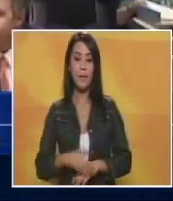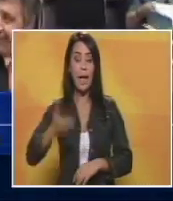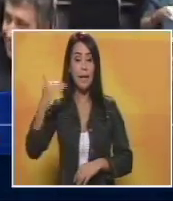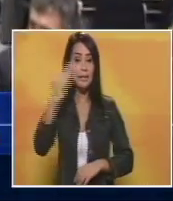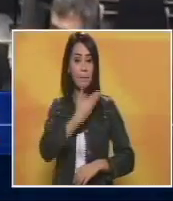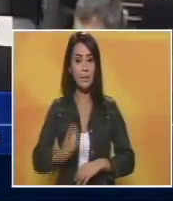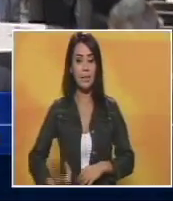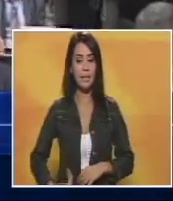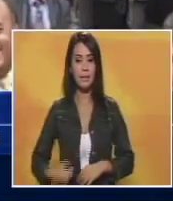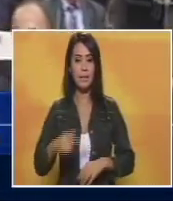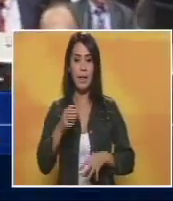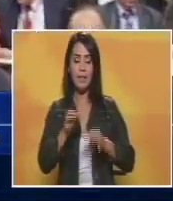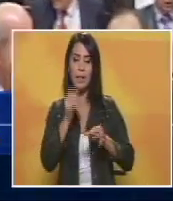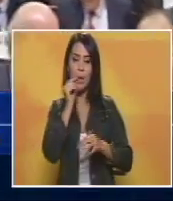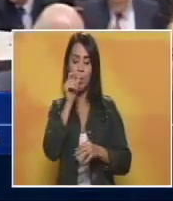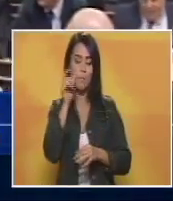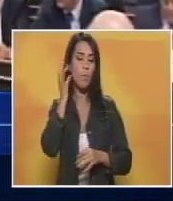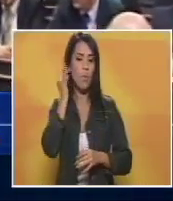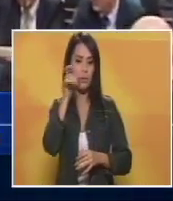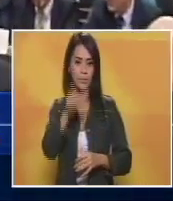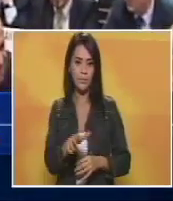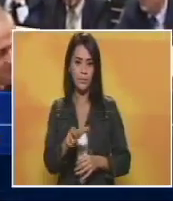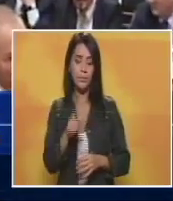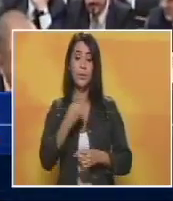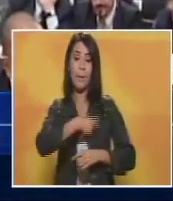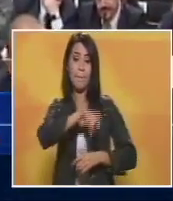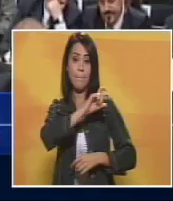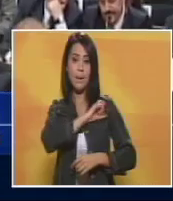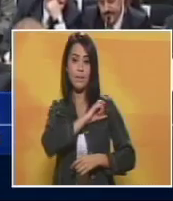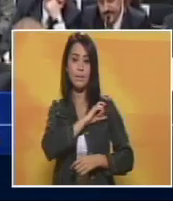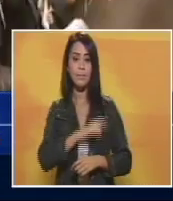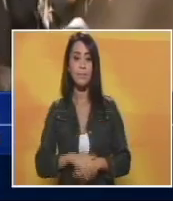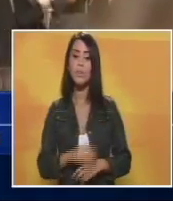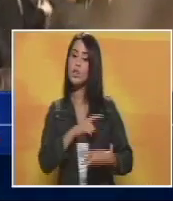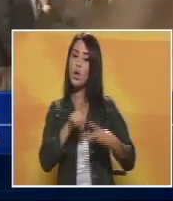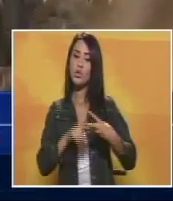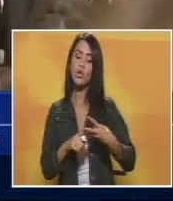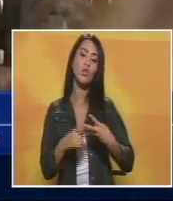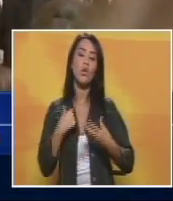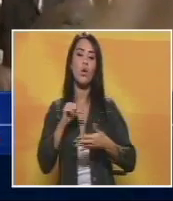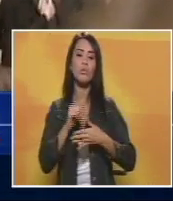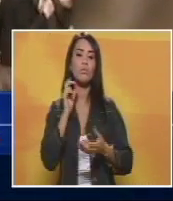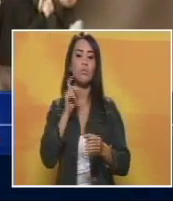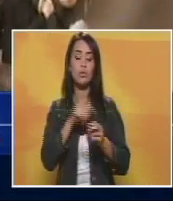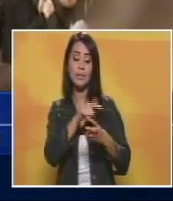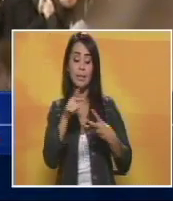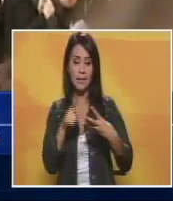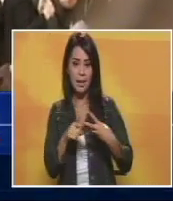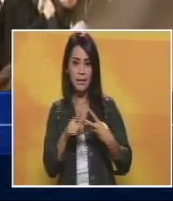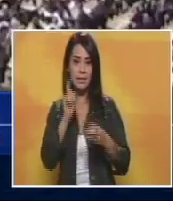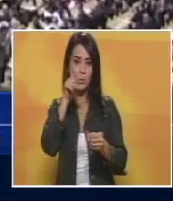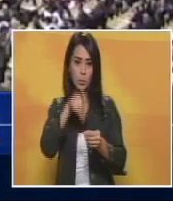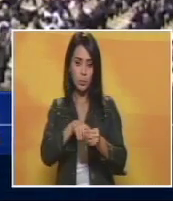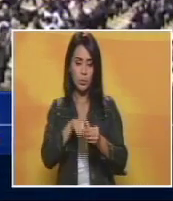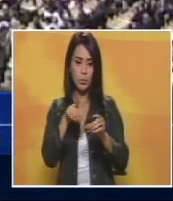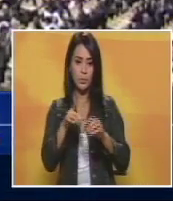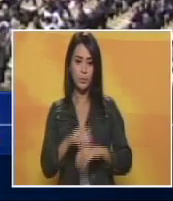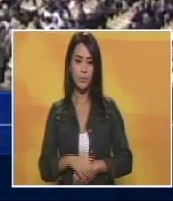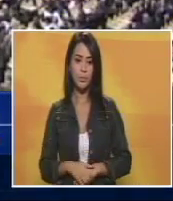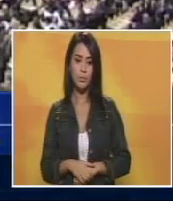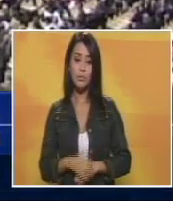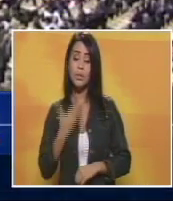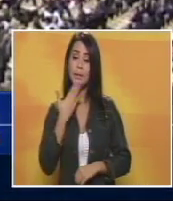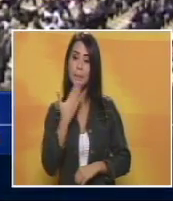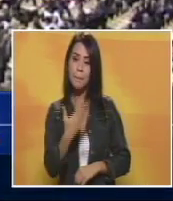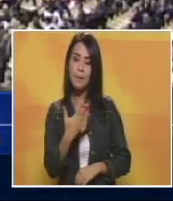del Tribunal Constitucional de España, María Emilia Casas, y 2 juristas latinoamericanos serán los miembros de la comisión. Esta solicitud fue